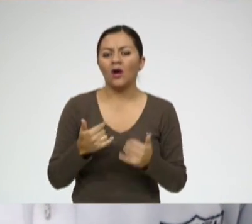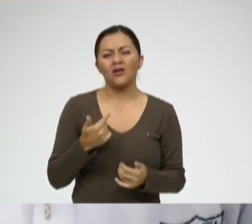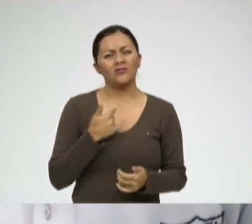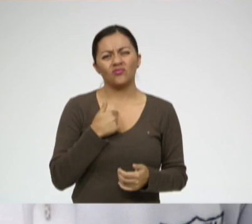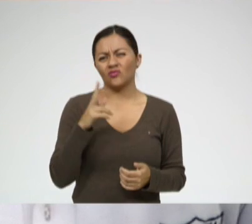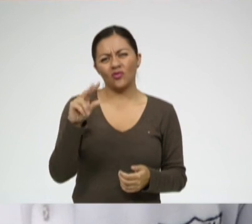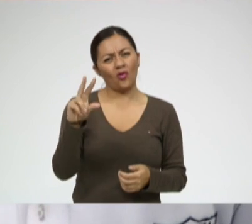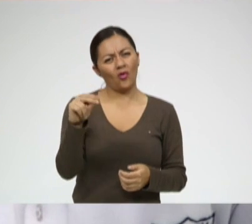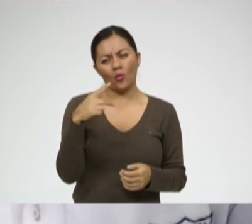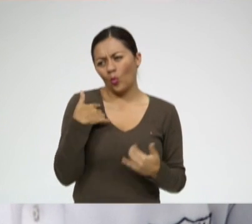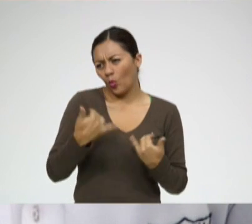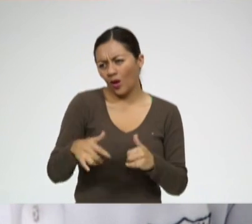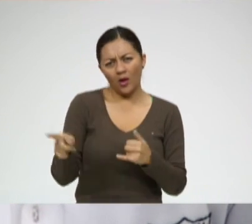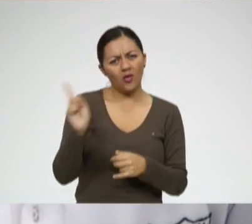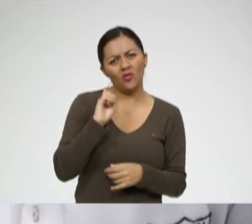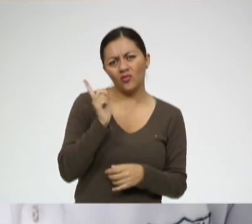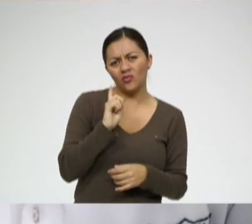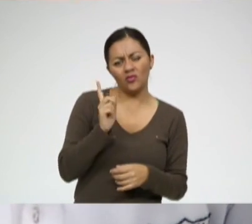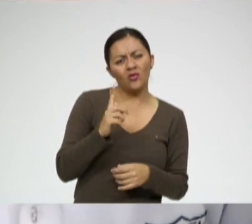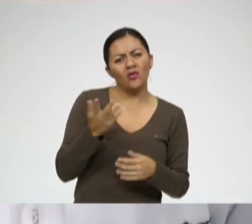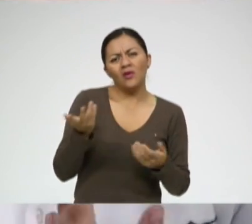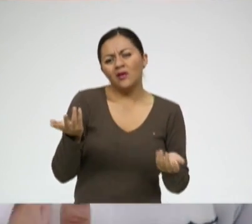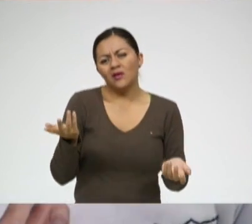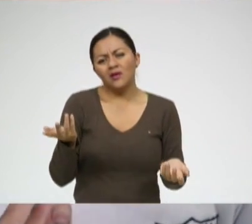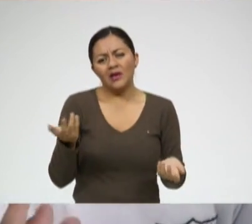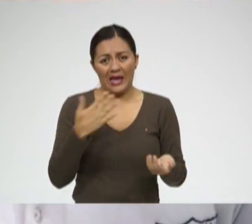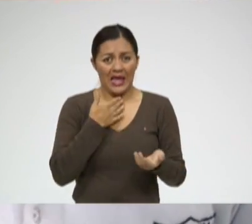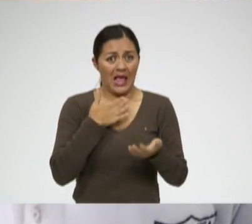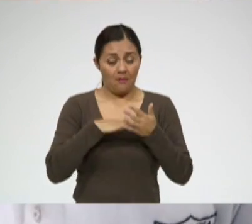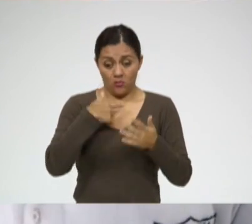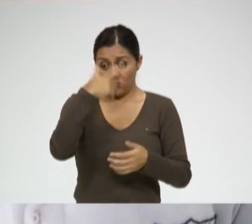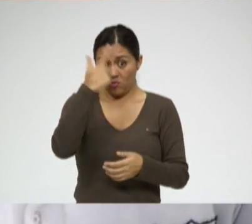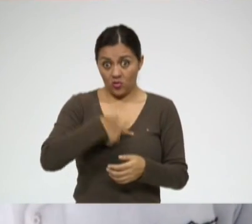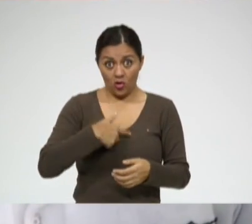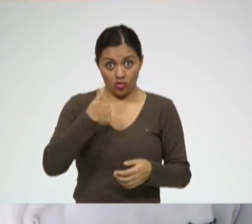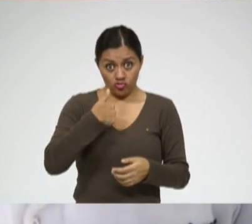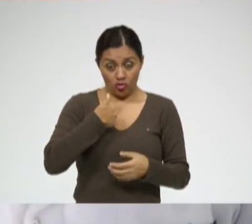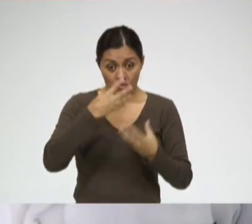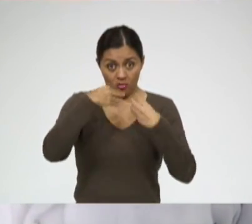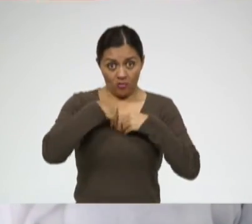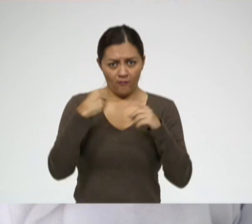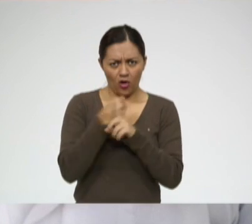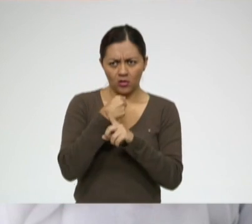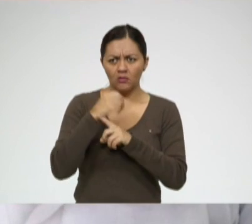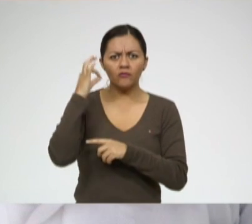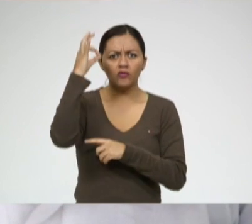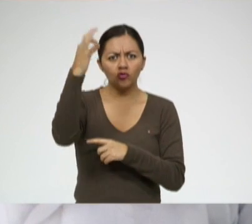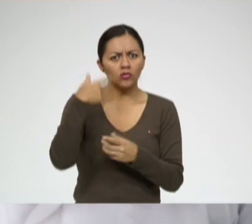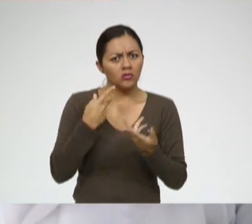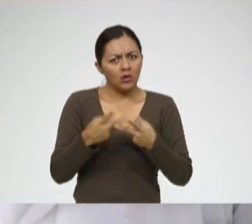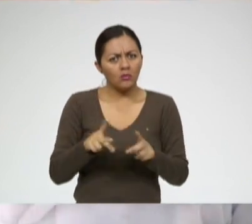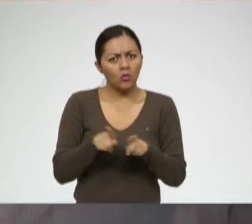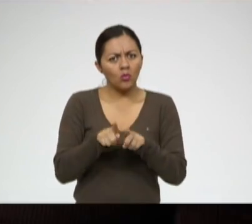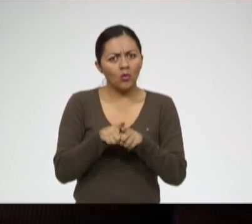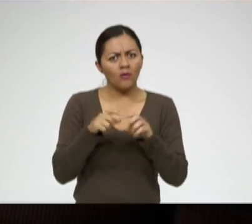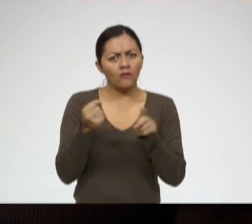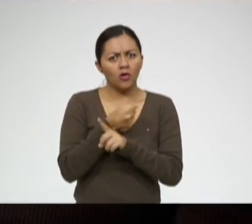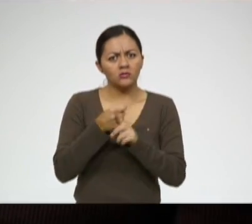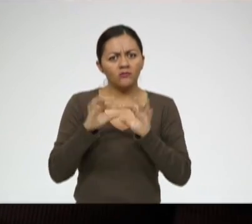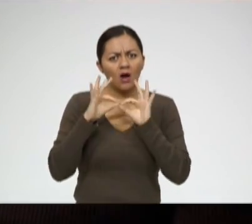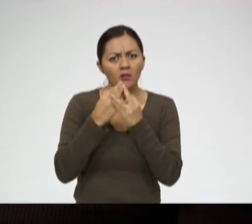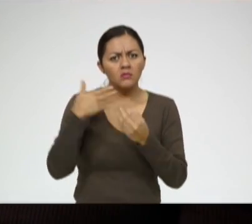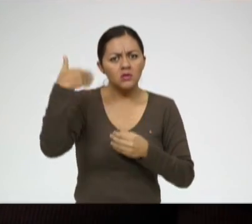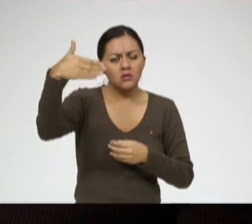Pero no, pues si yo soy violento desde el comienzo, voy a ser violento también con la familia que voy a tener. Se trata